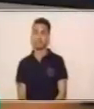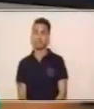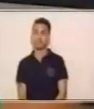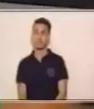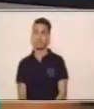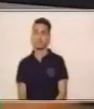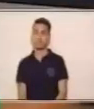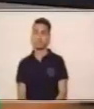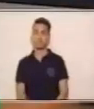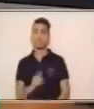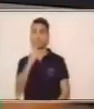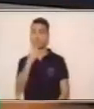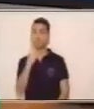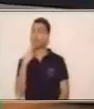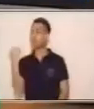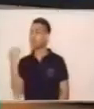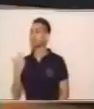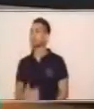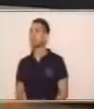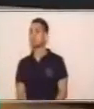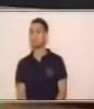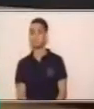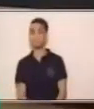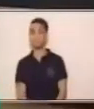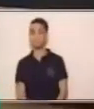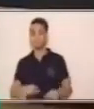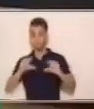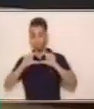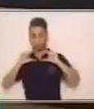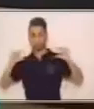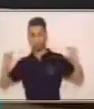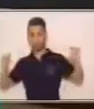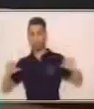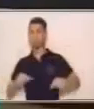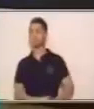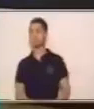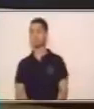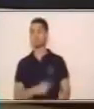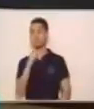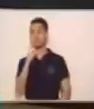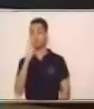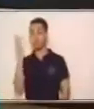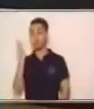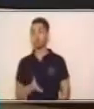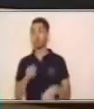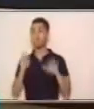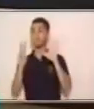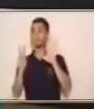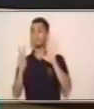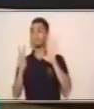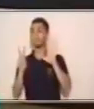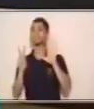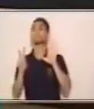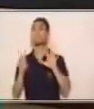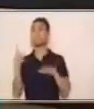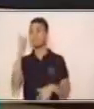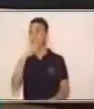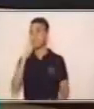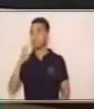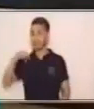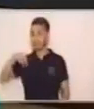a resolver nuestra recta numérica. ¿Qué número es este? 7.